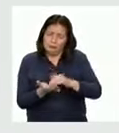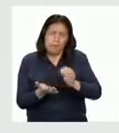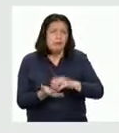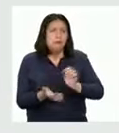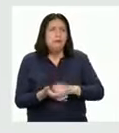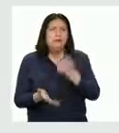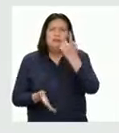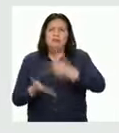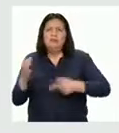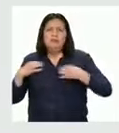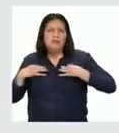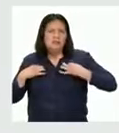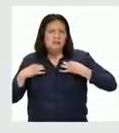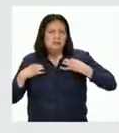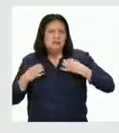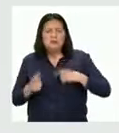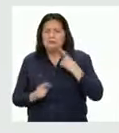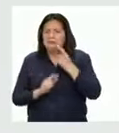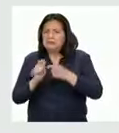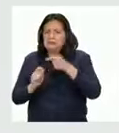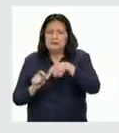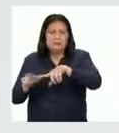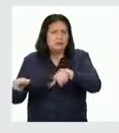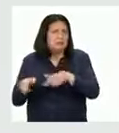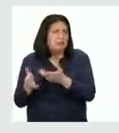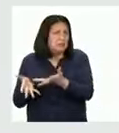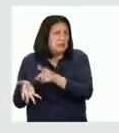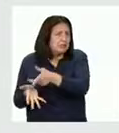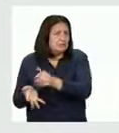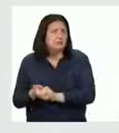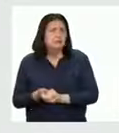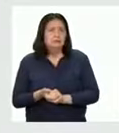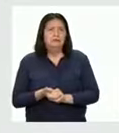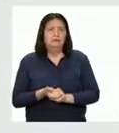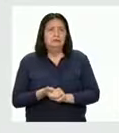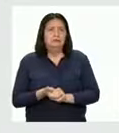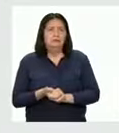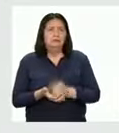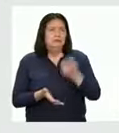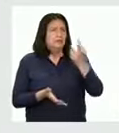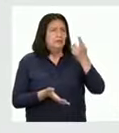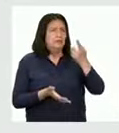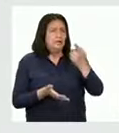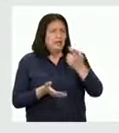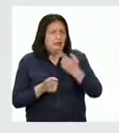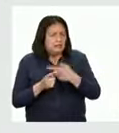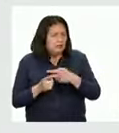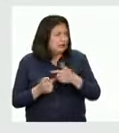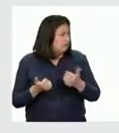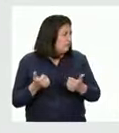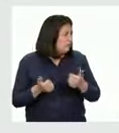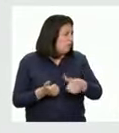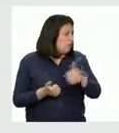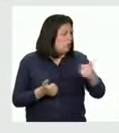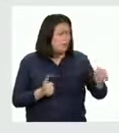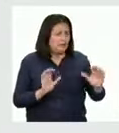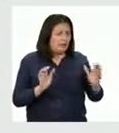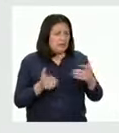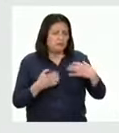¿Qué vestimenta es tradicional de ese lugar? ¿Qué es la diferencia de otras